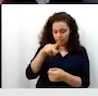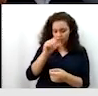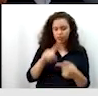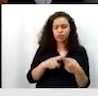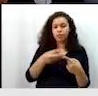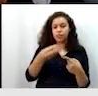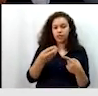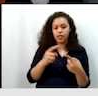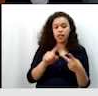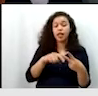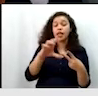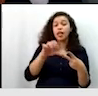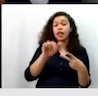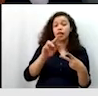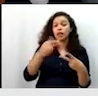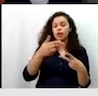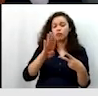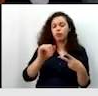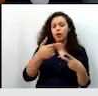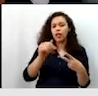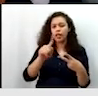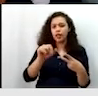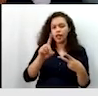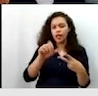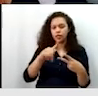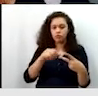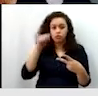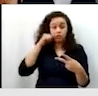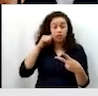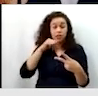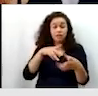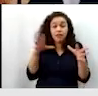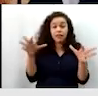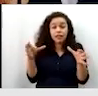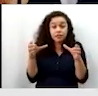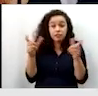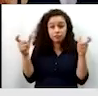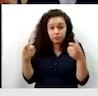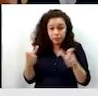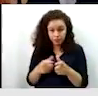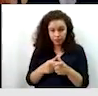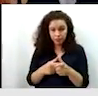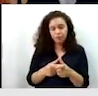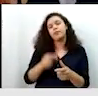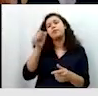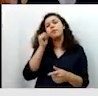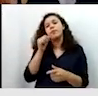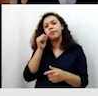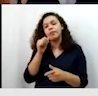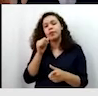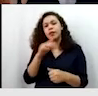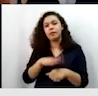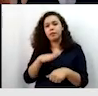y carbohidratos. Los carbohidratos deben de ser siempre en raciones muy pequeñas y siempre tener un poquito más cargado